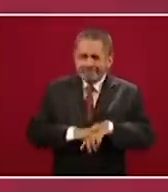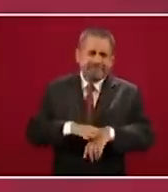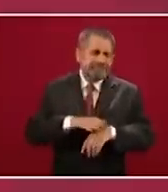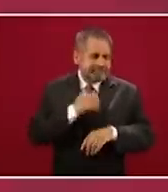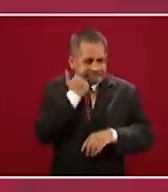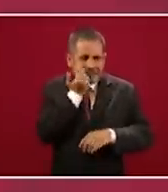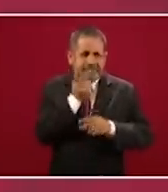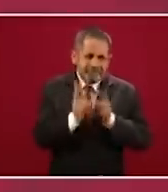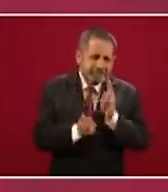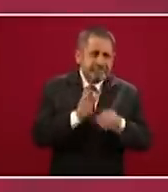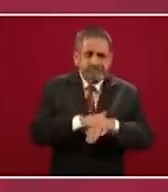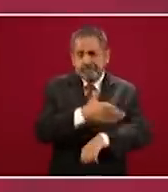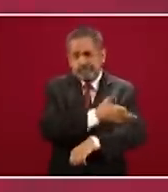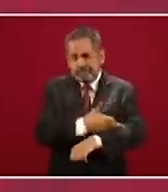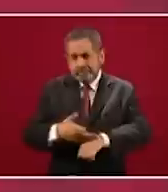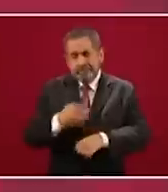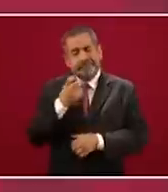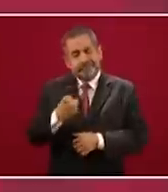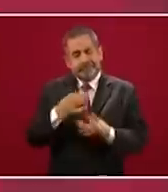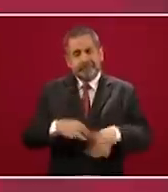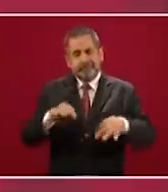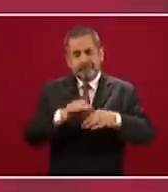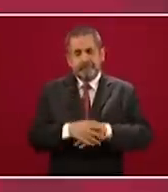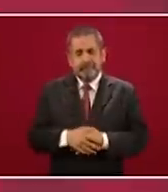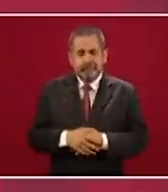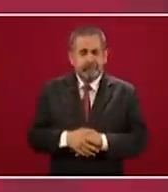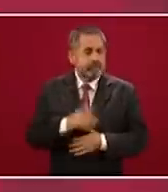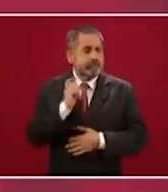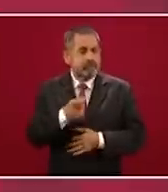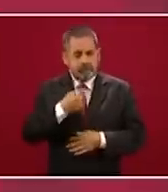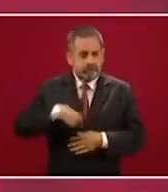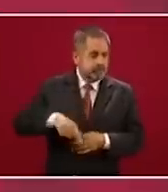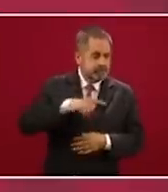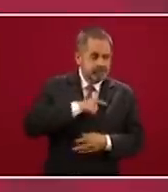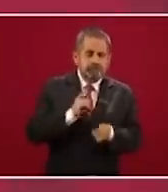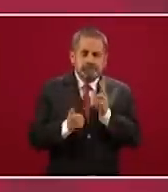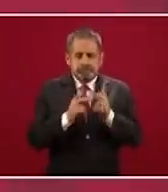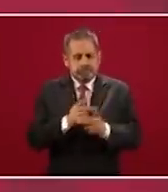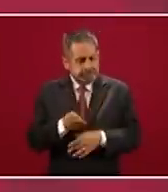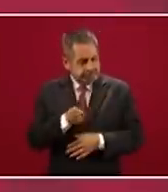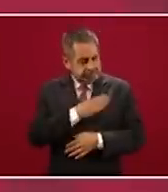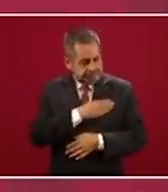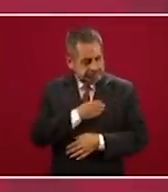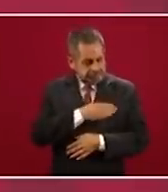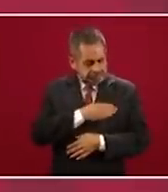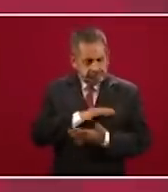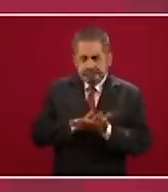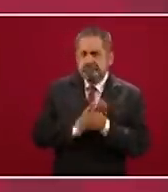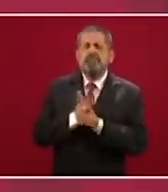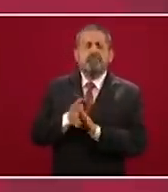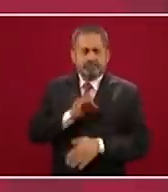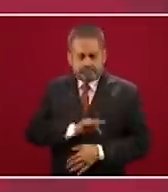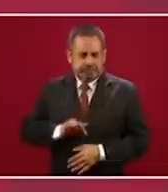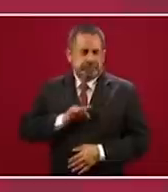familia de que solo siendo buenos podemos ser felices,